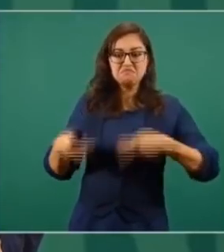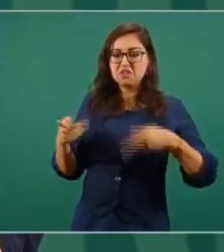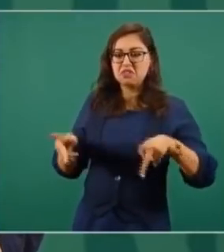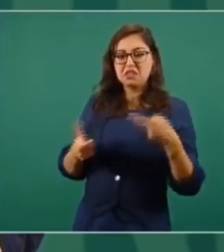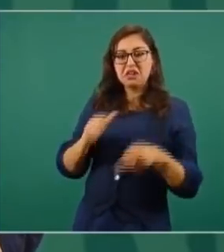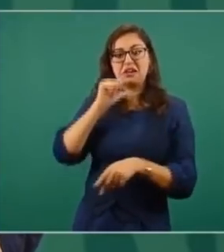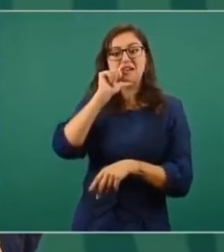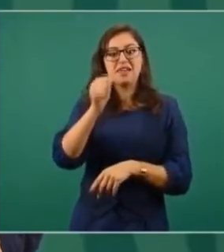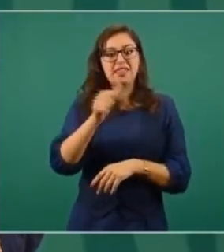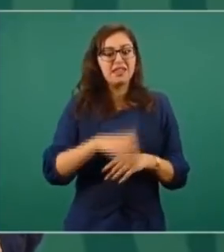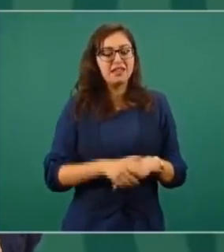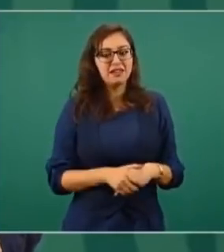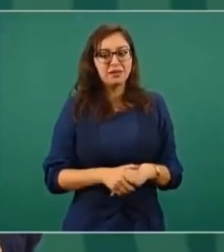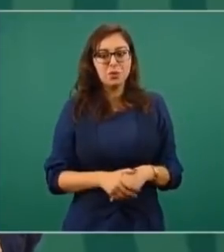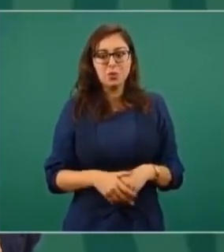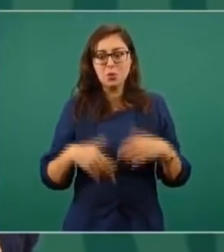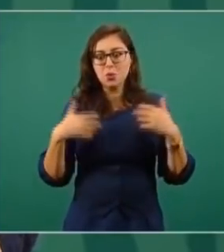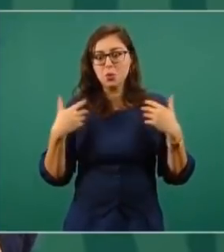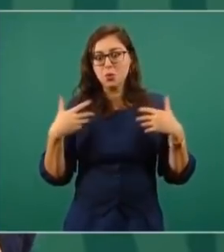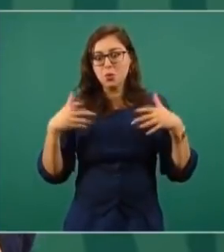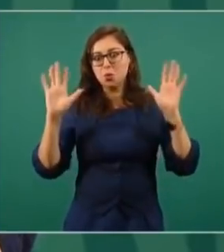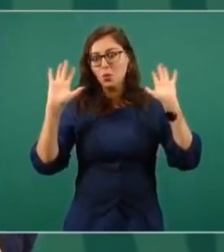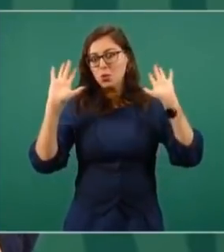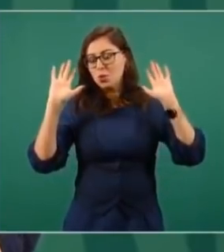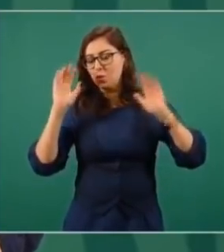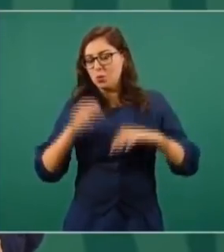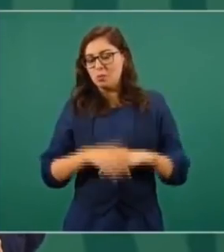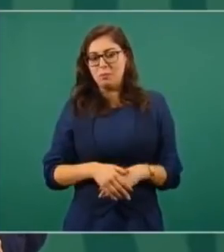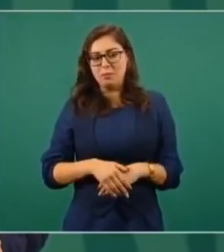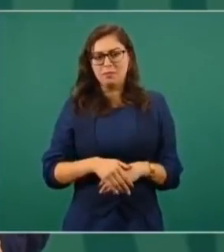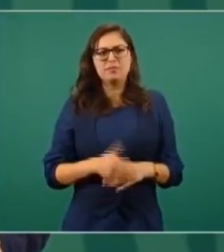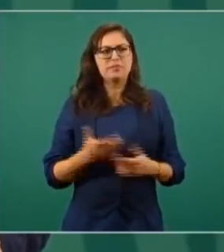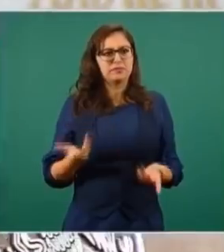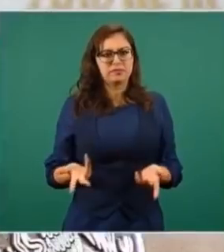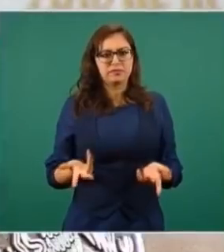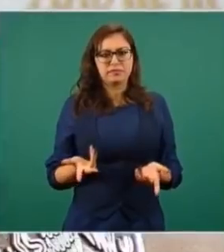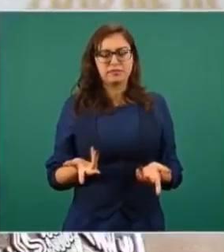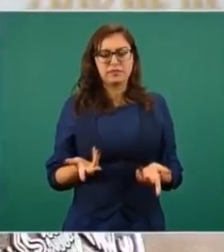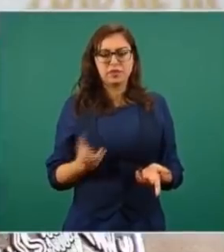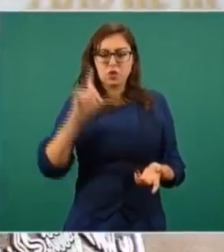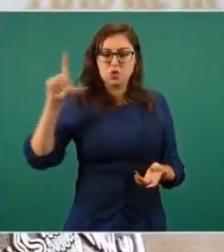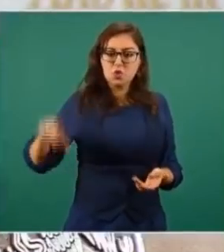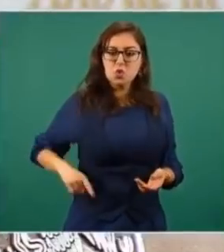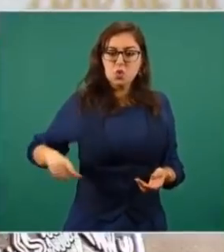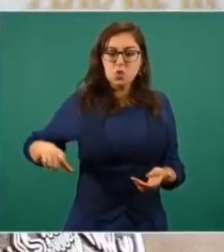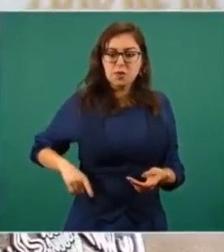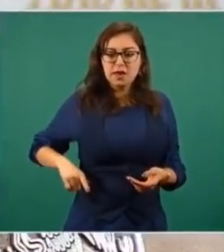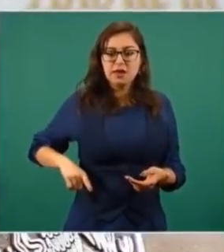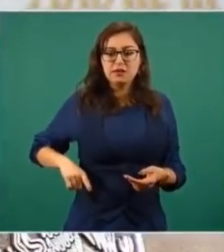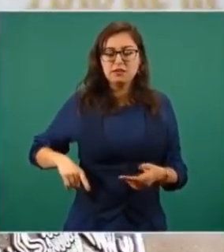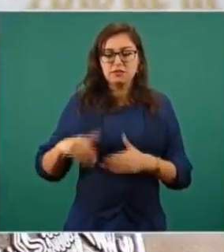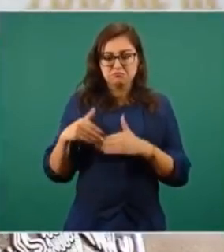¿cuánto tiempo duramos sin gasolina? ¿Cuánto tiempo dura el gobierno